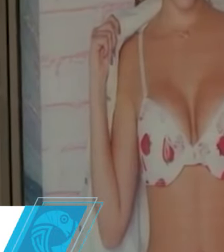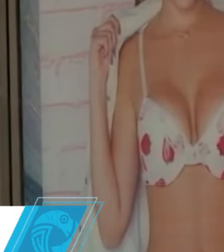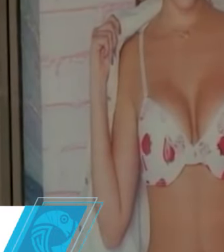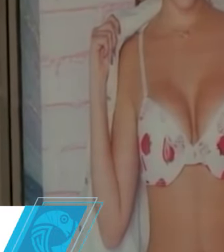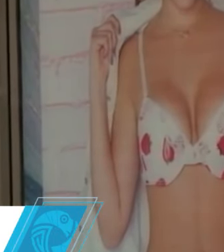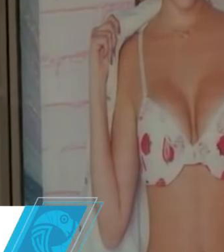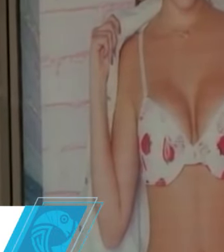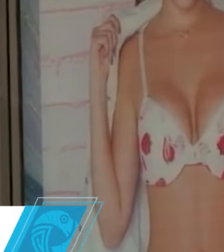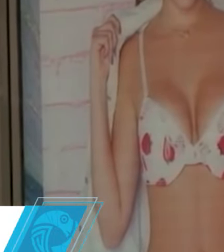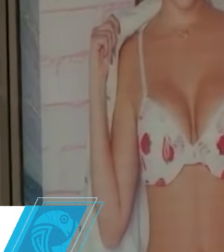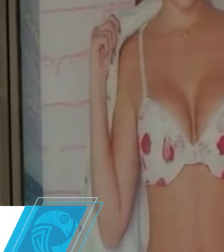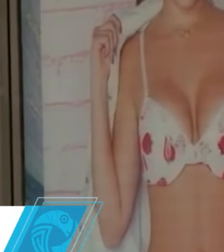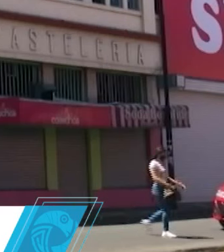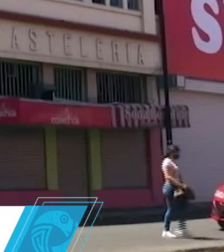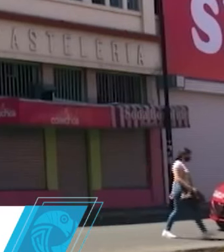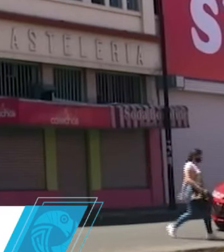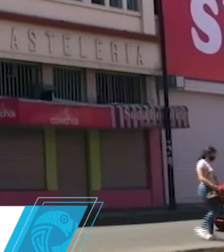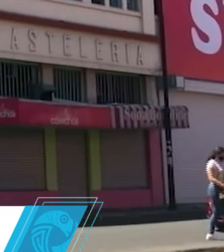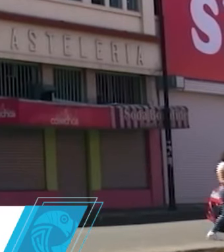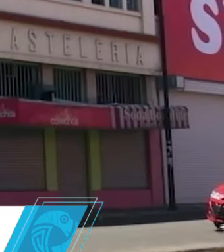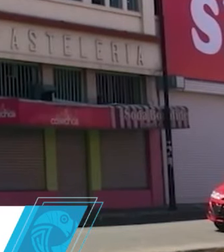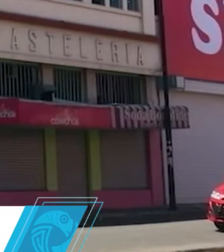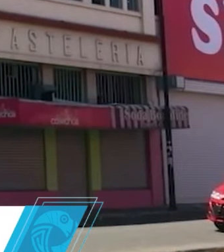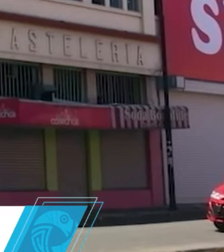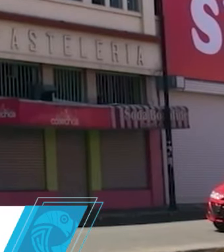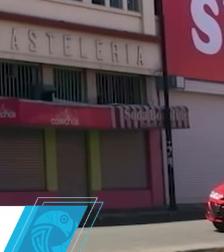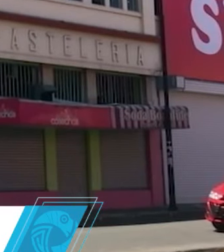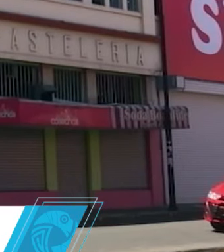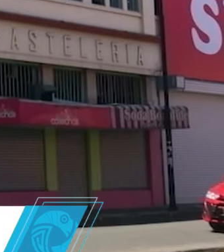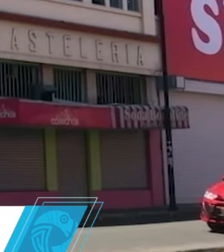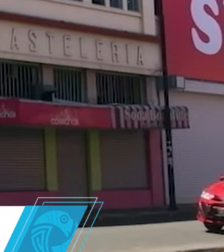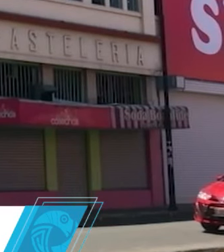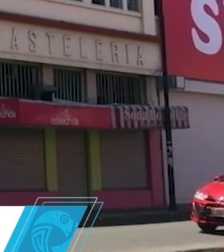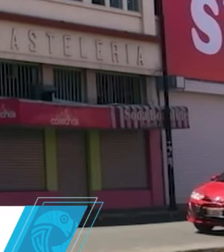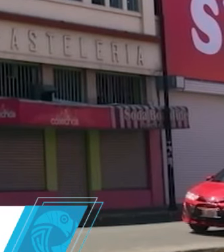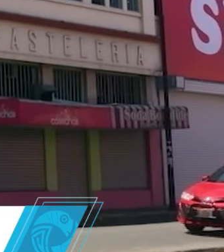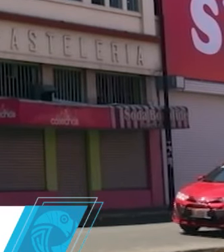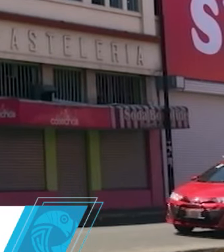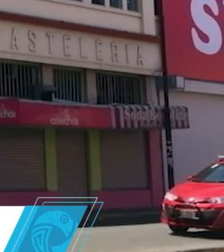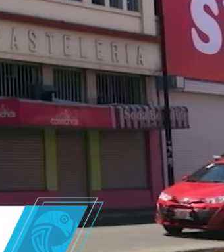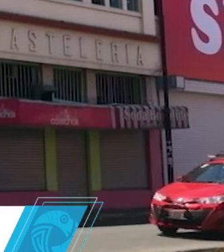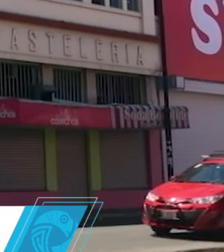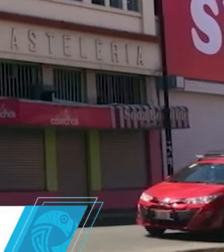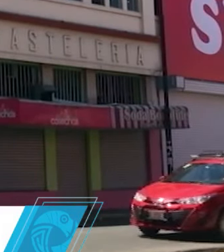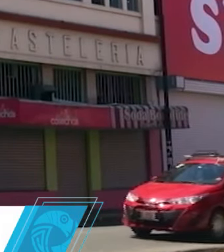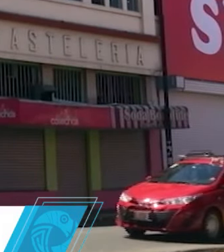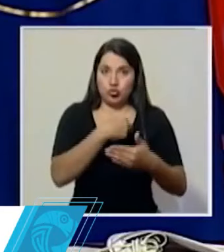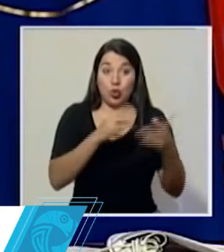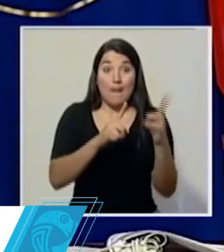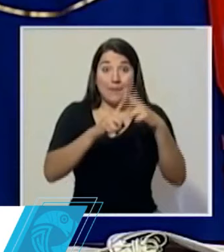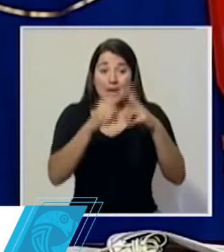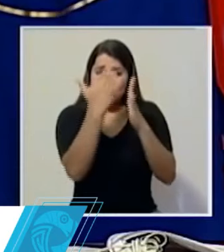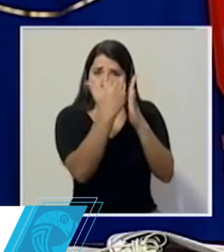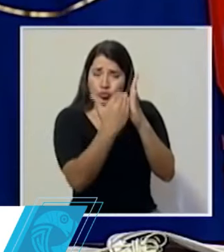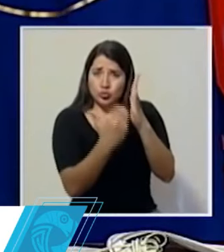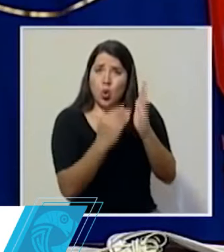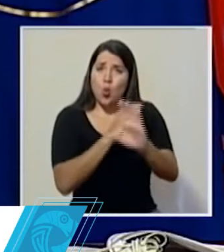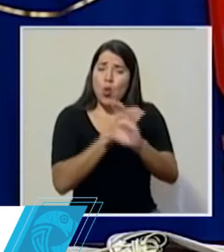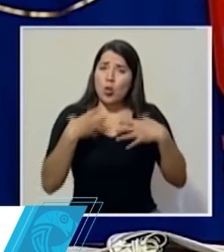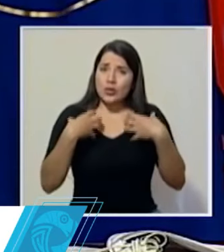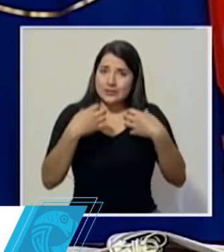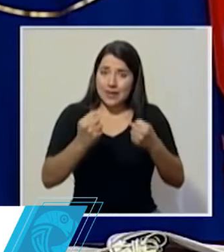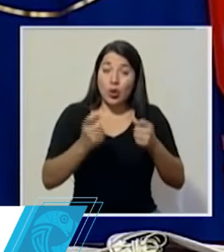domingo 16 de agosto, solo podrán funcionar aquellos establecimientos habilitados por excepción del Ministerio de Salud. Tenemos que entrar a